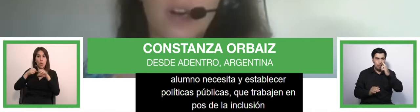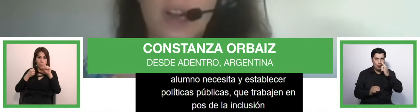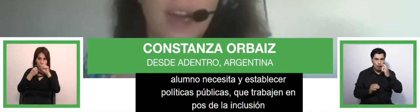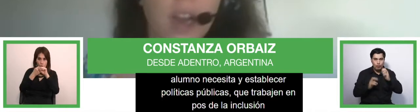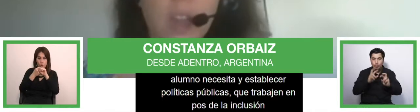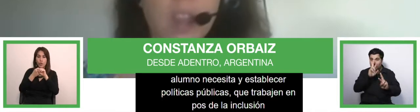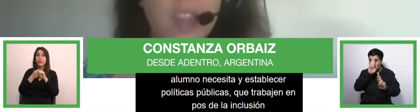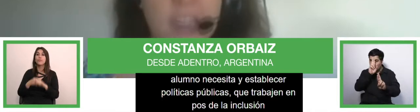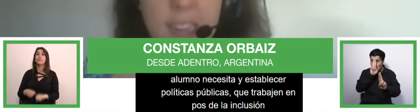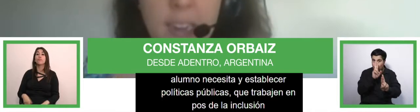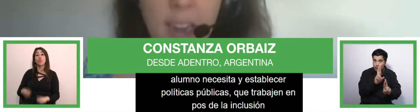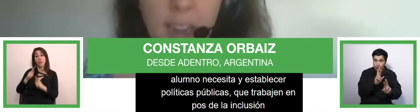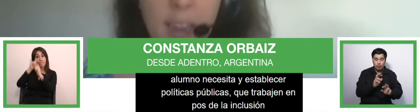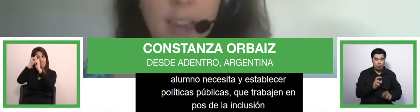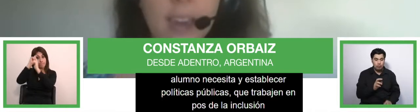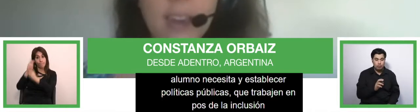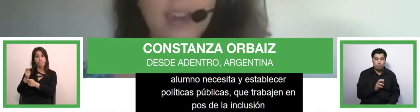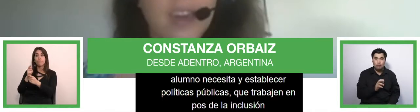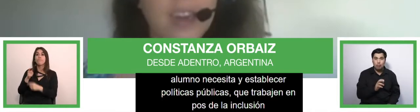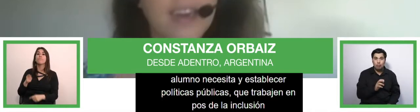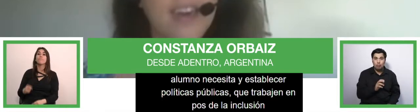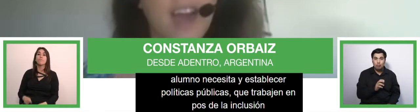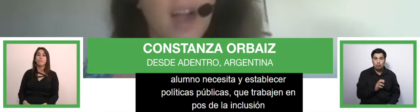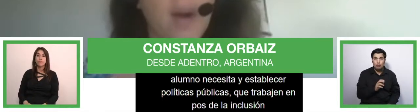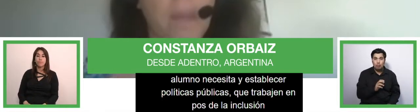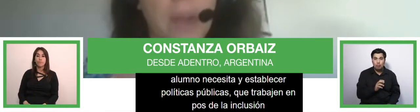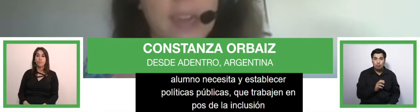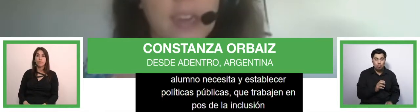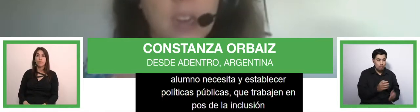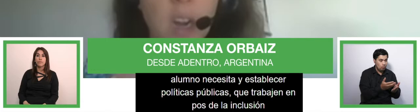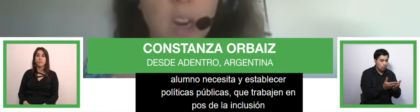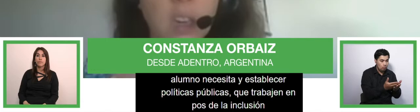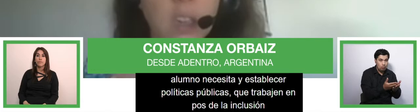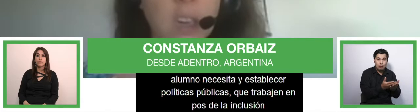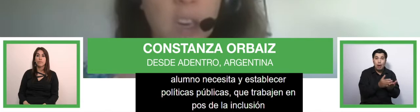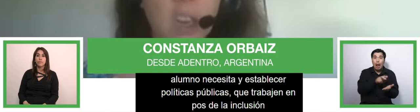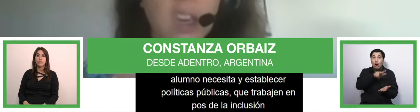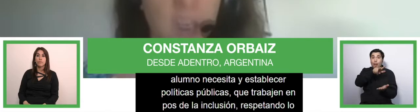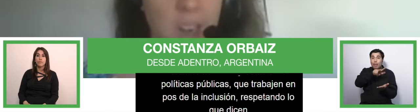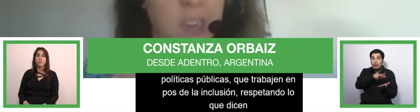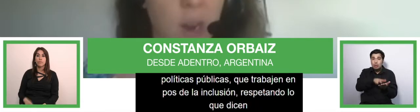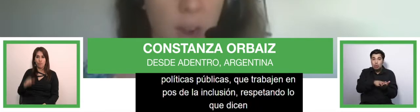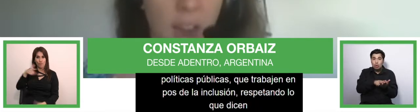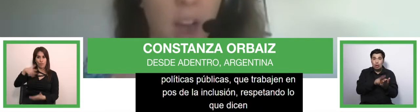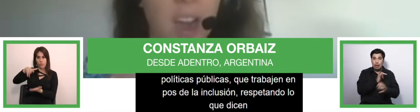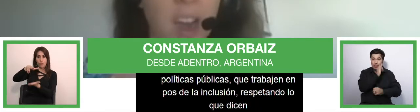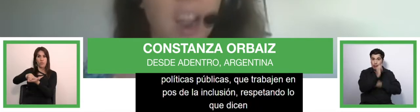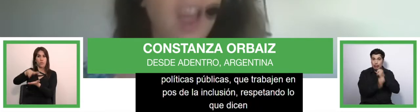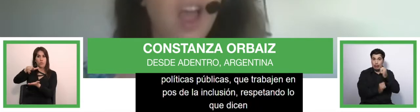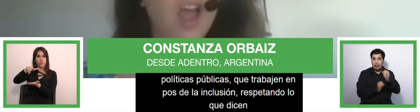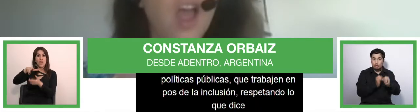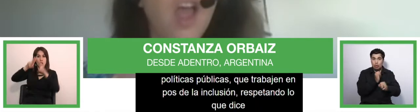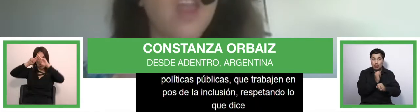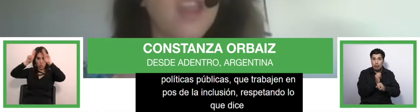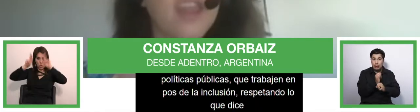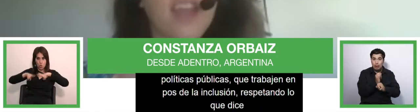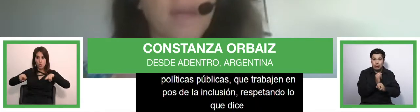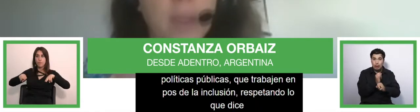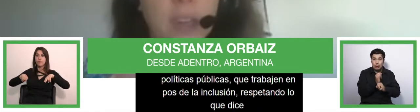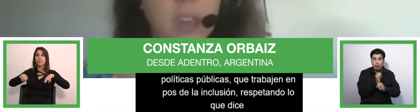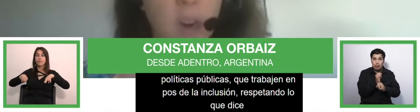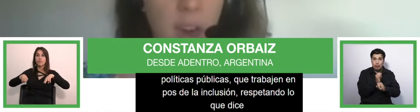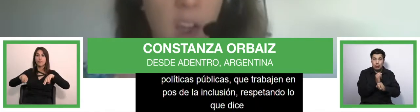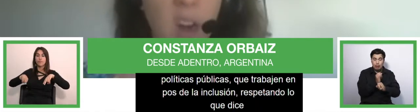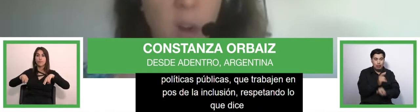respetando lo que dice la Convención Internacional